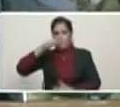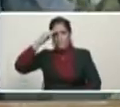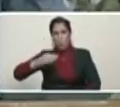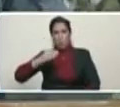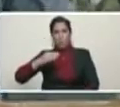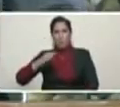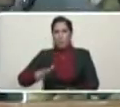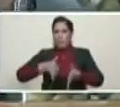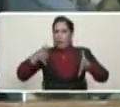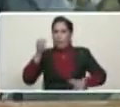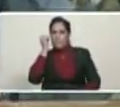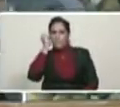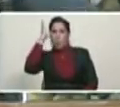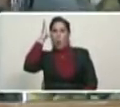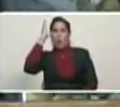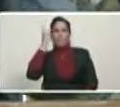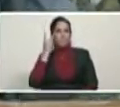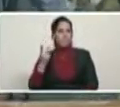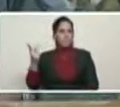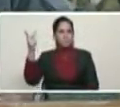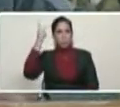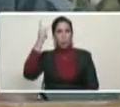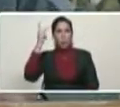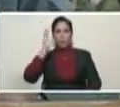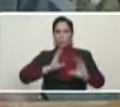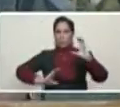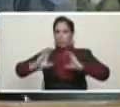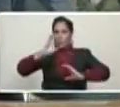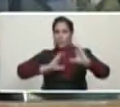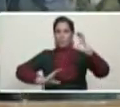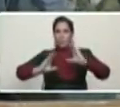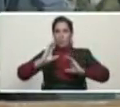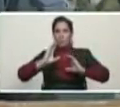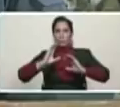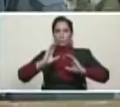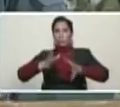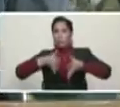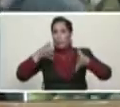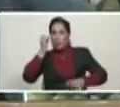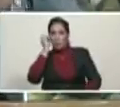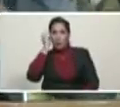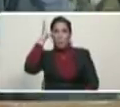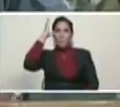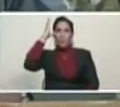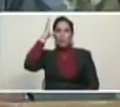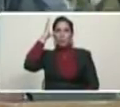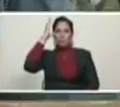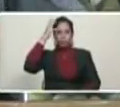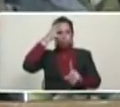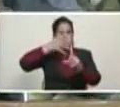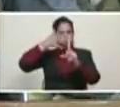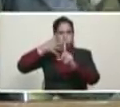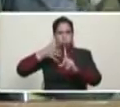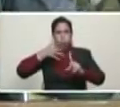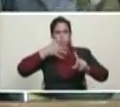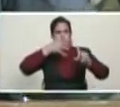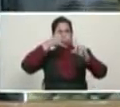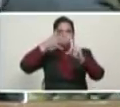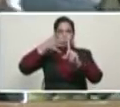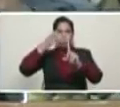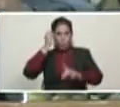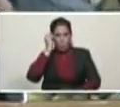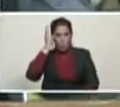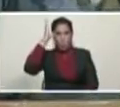con gran capacidad profesional, científica, con gran capacidad doctrinaria, con gran